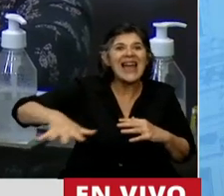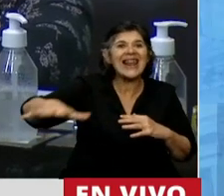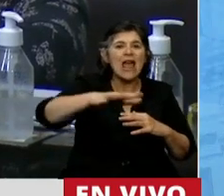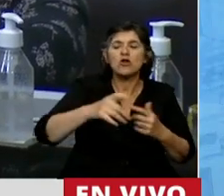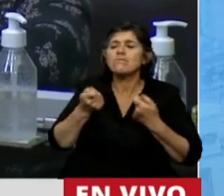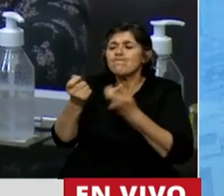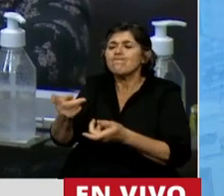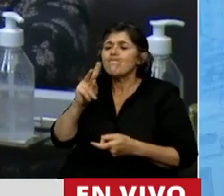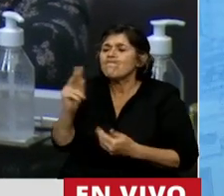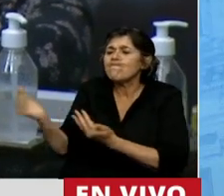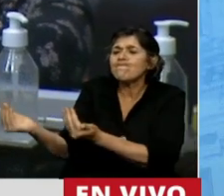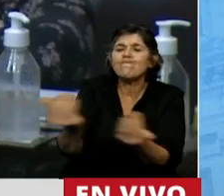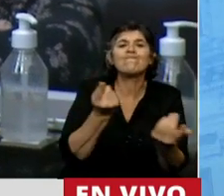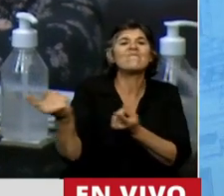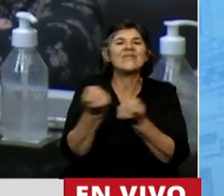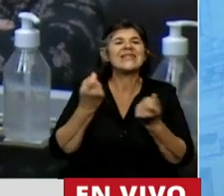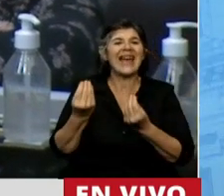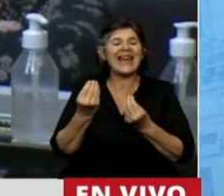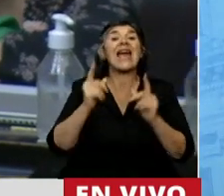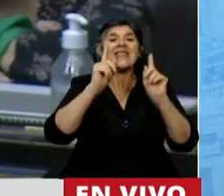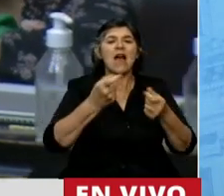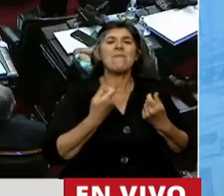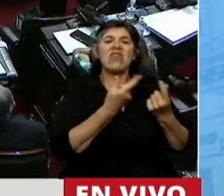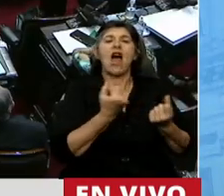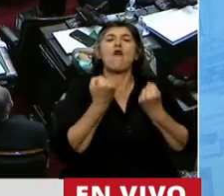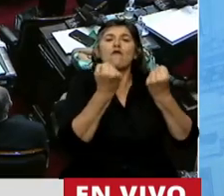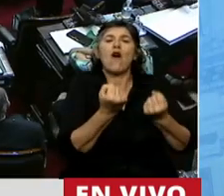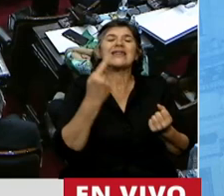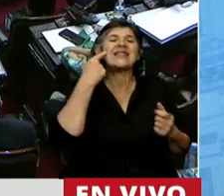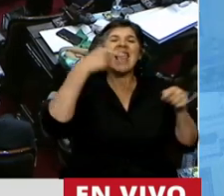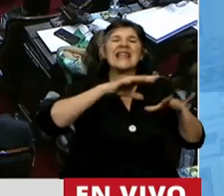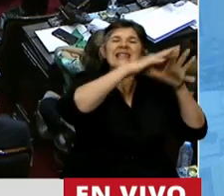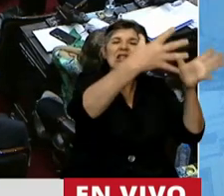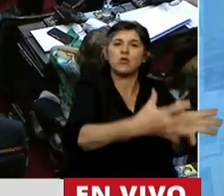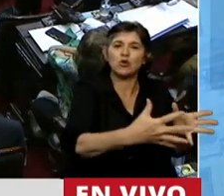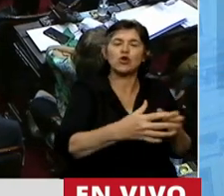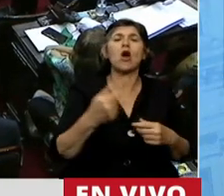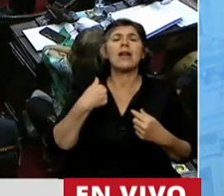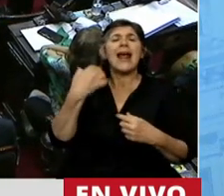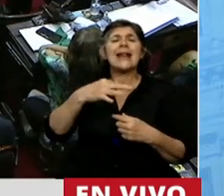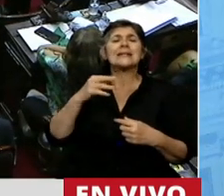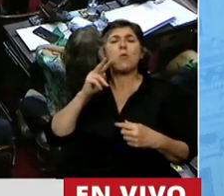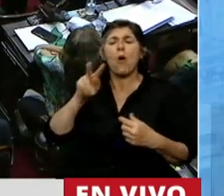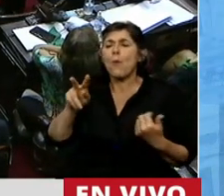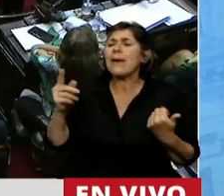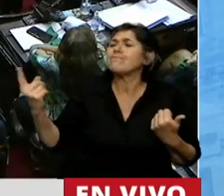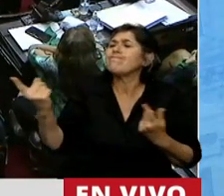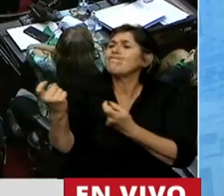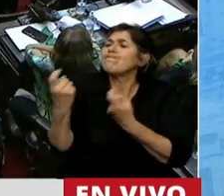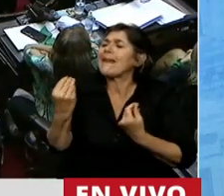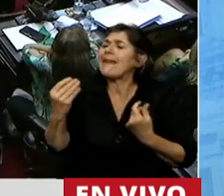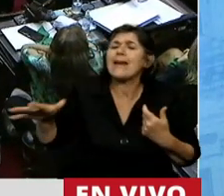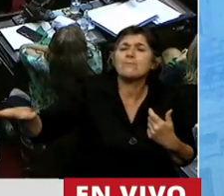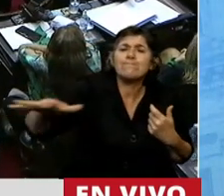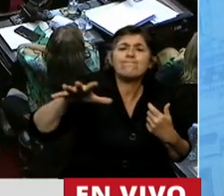cosas fortalecimiento institucional es si nosotros no tenemos una mirada de territorio y si nosotros no tenemos instituciones fortalecidas